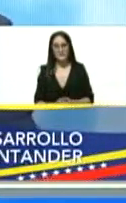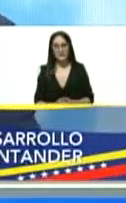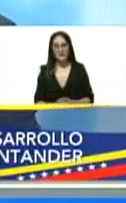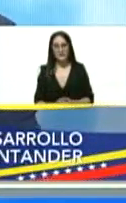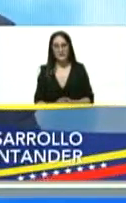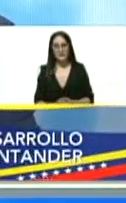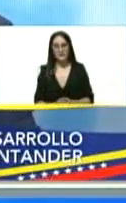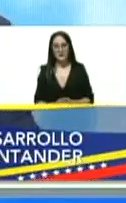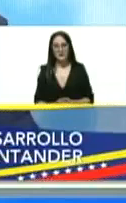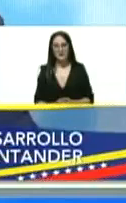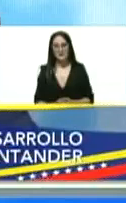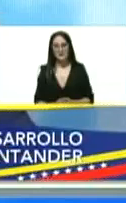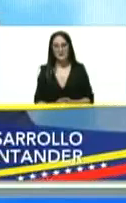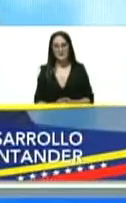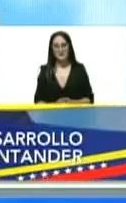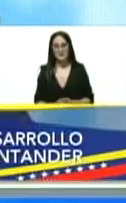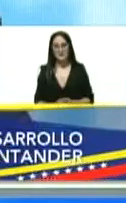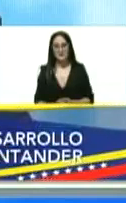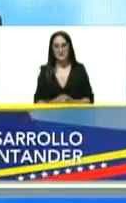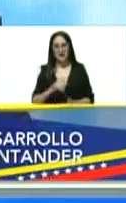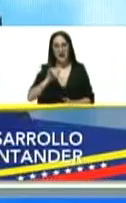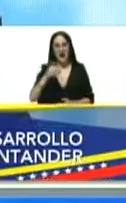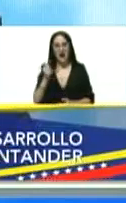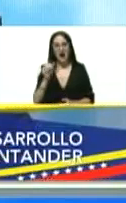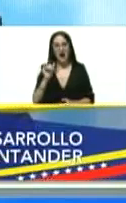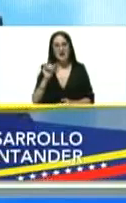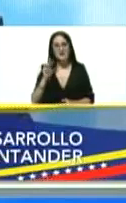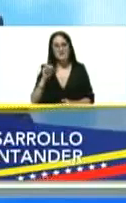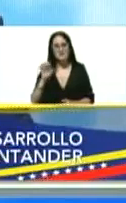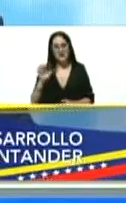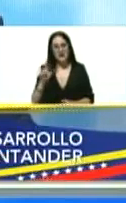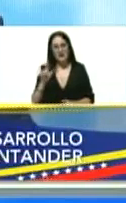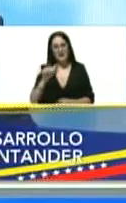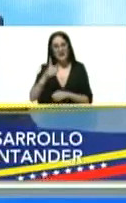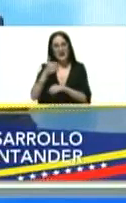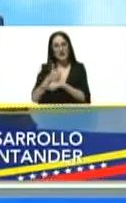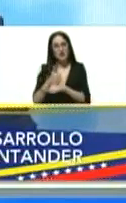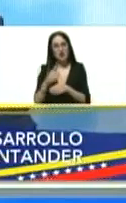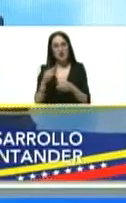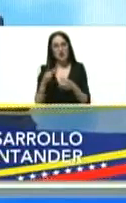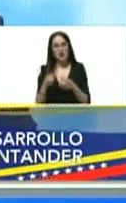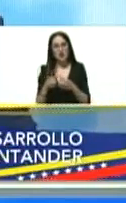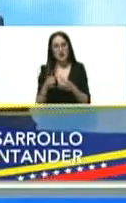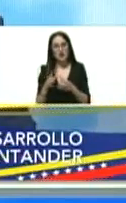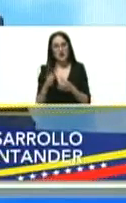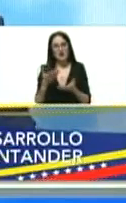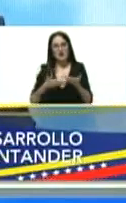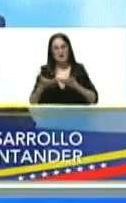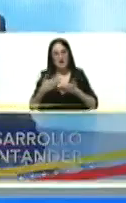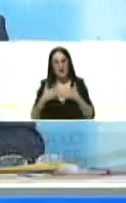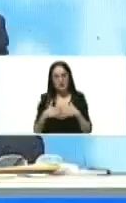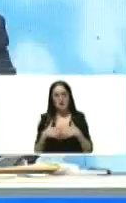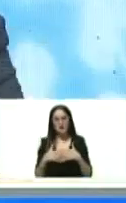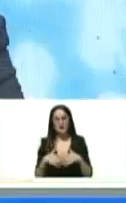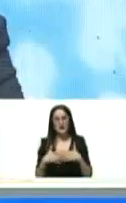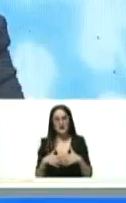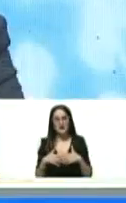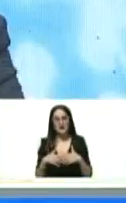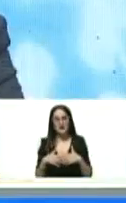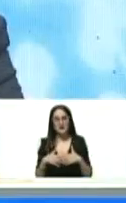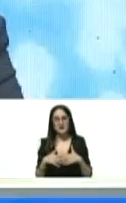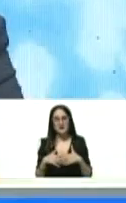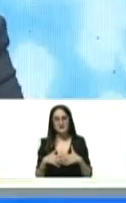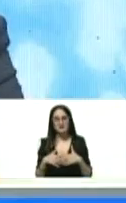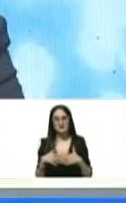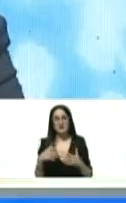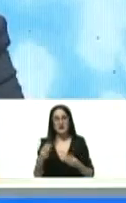el señor Jaime Bracho, director de la Cámara Venezolana de la Industria Láctea, productor